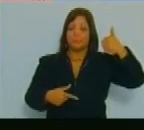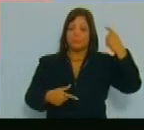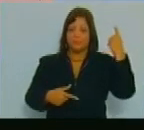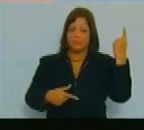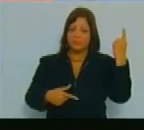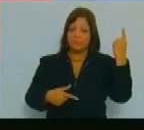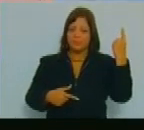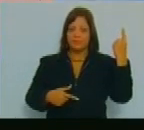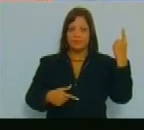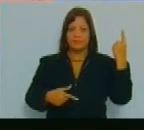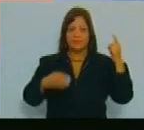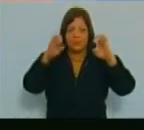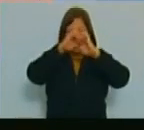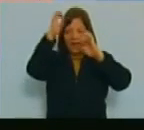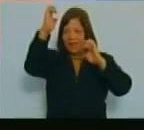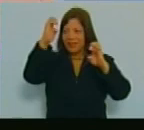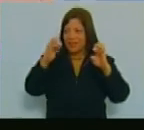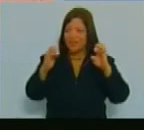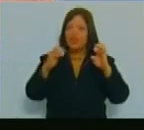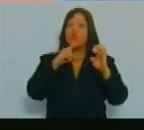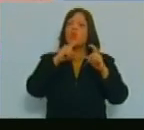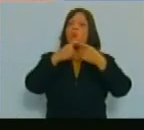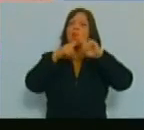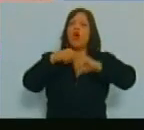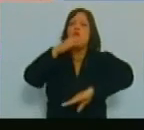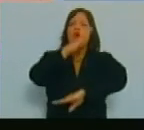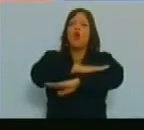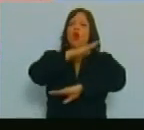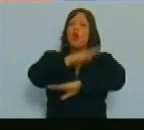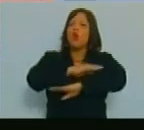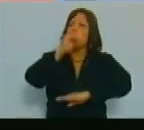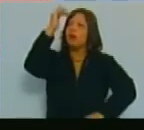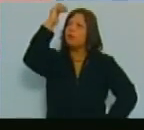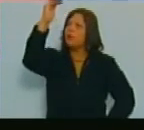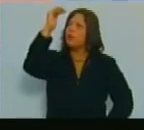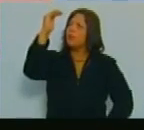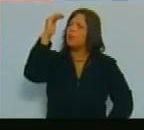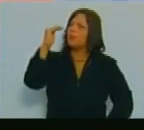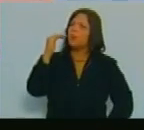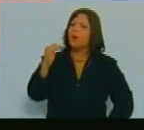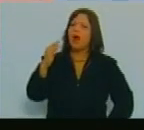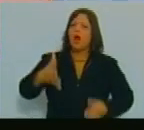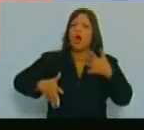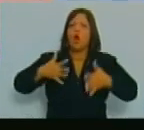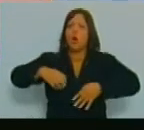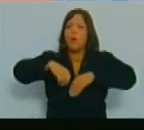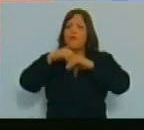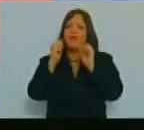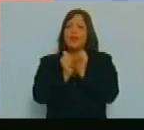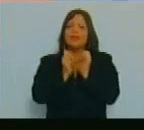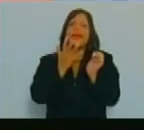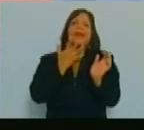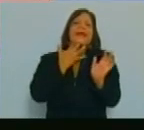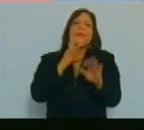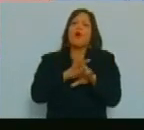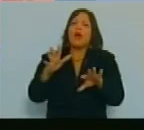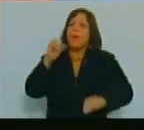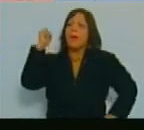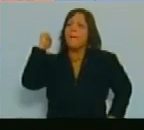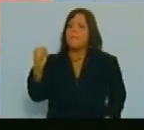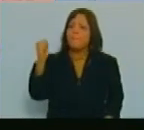los ejes estadísticos para ver el comportamiento de la criminalidad y de la violencia por ejemplo el delito grave de homicidio